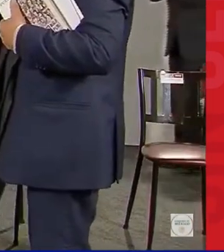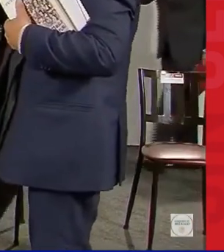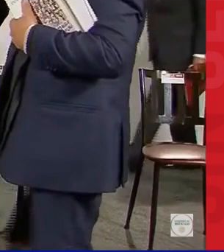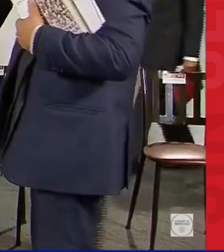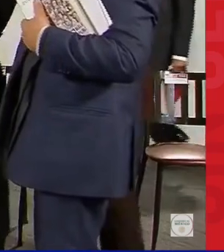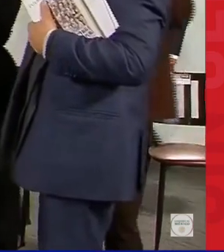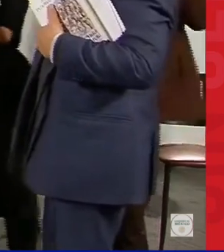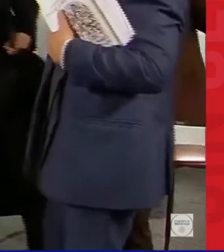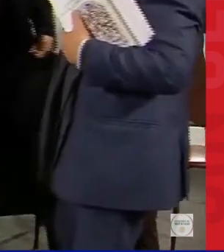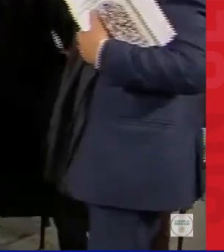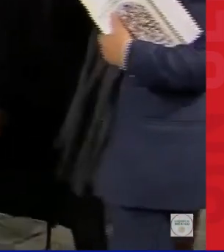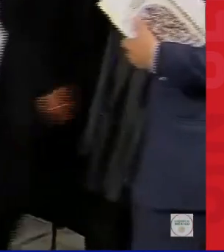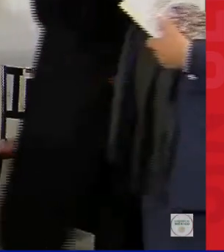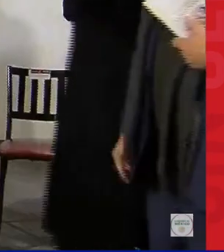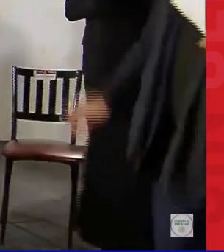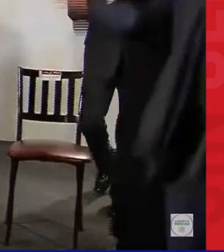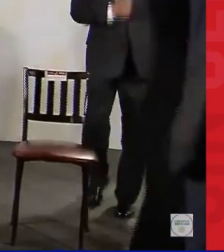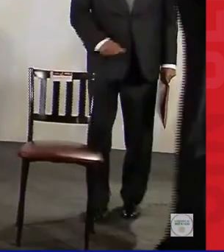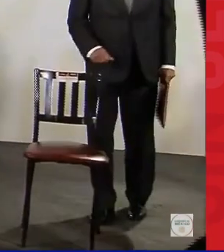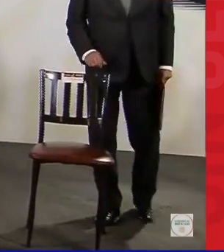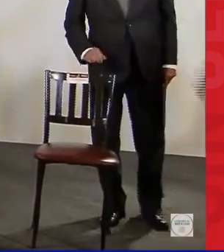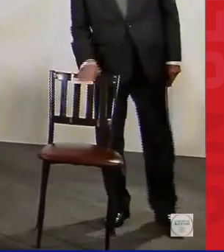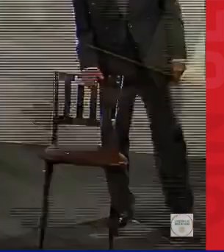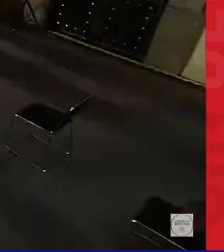Sí, ¿verdad?